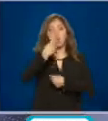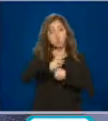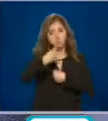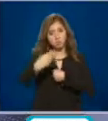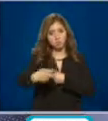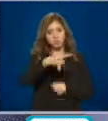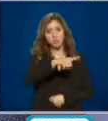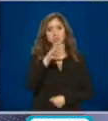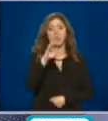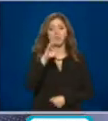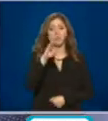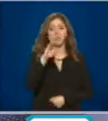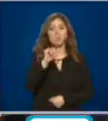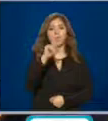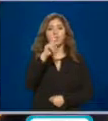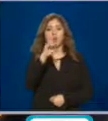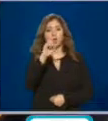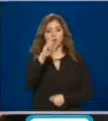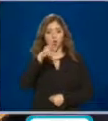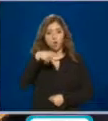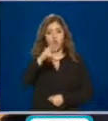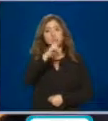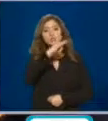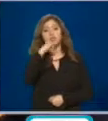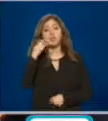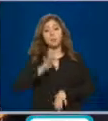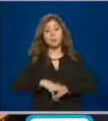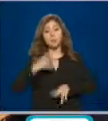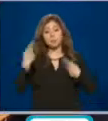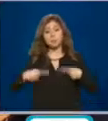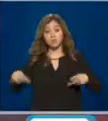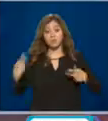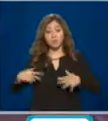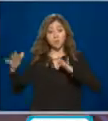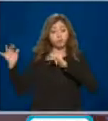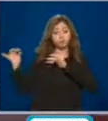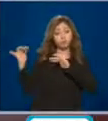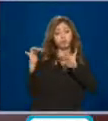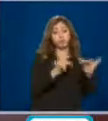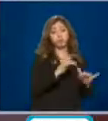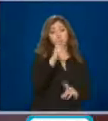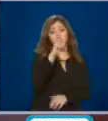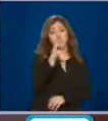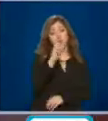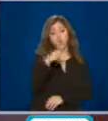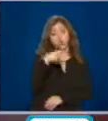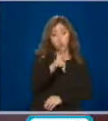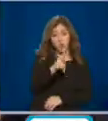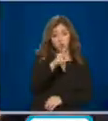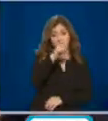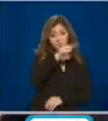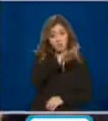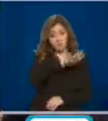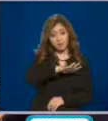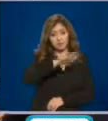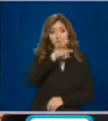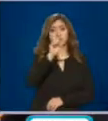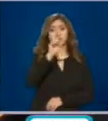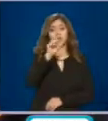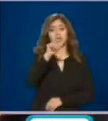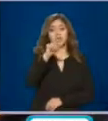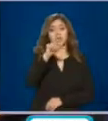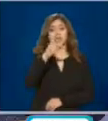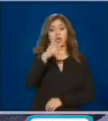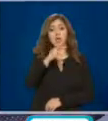Cumbre del Rock Chileno, donde se juntaron los máximos exponentes del género en el Estadio Nacional, en Santiago, así que fue un evento